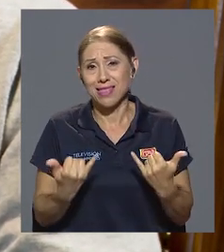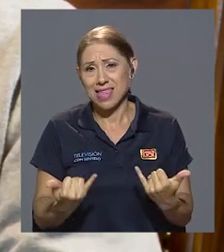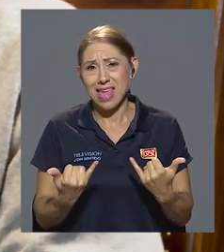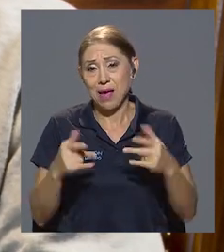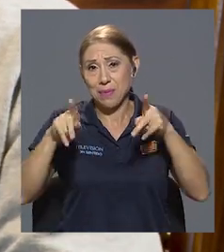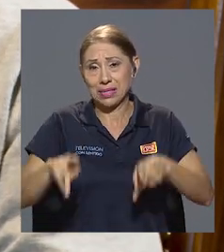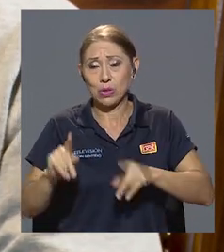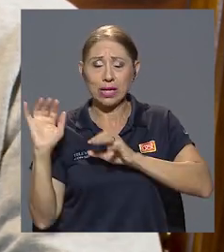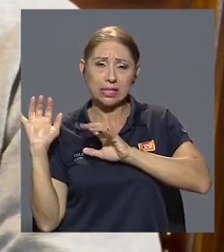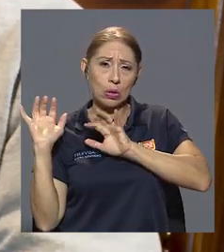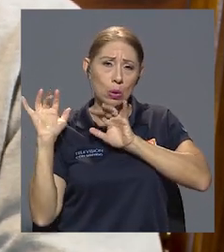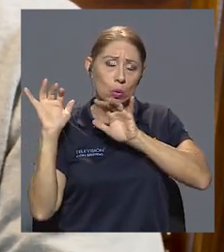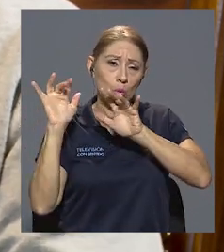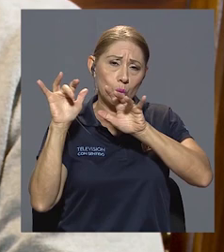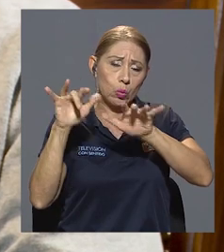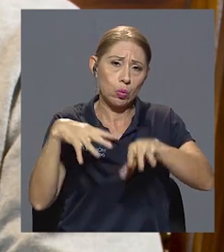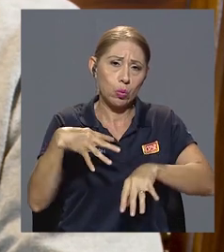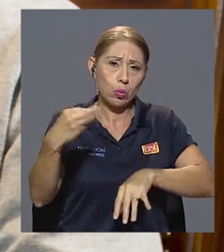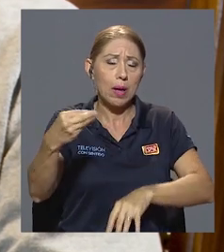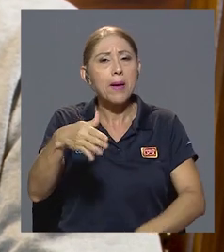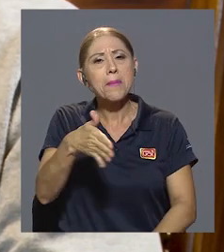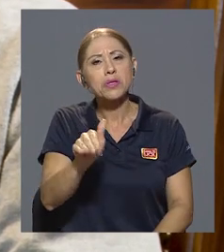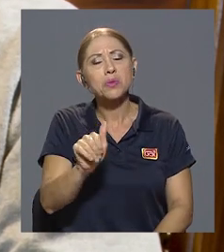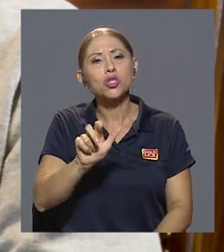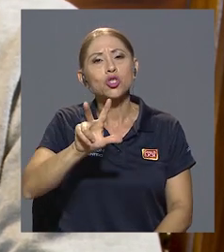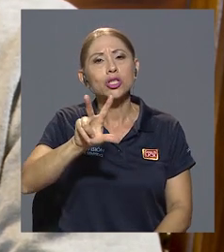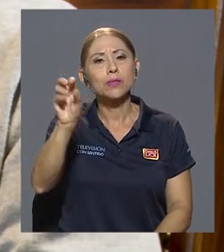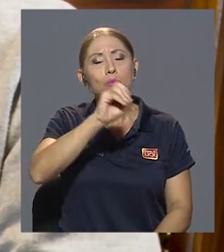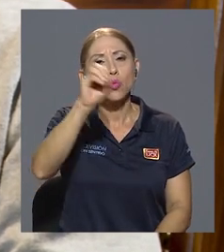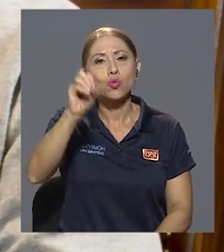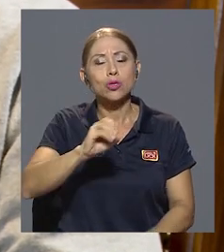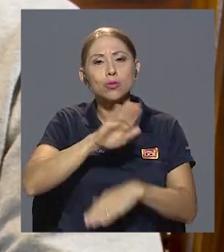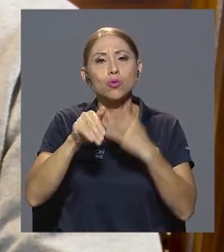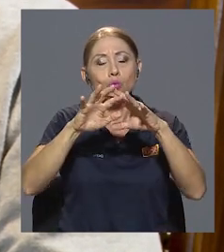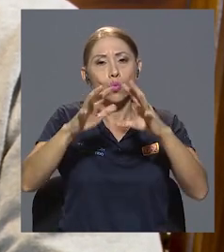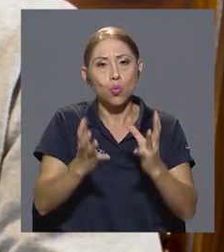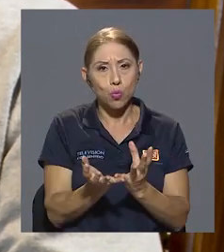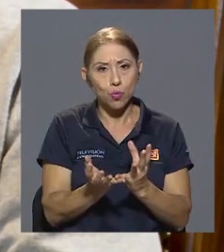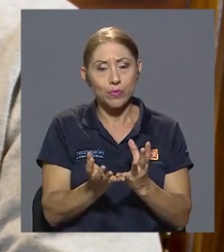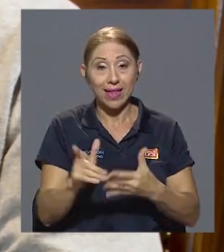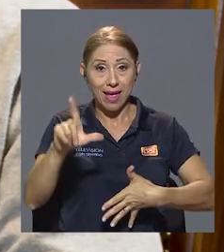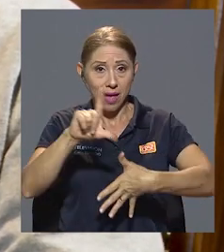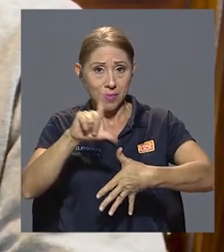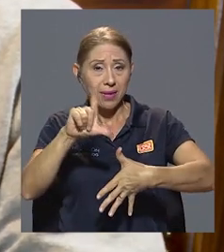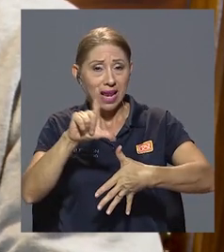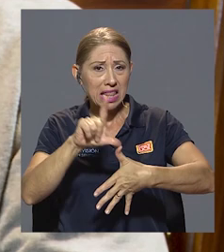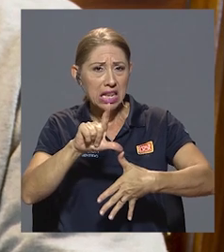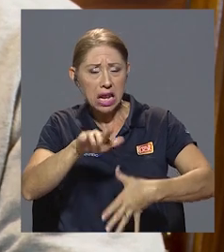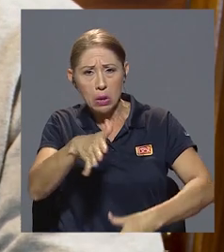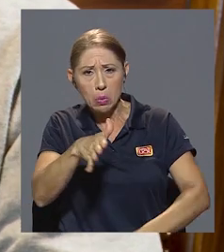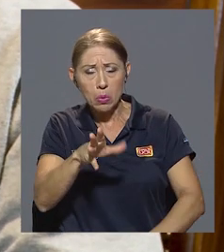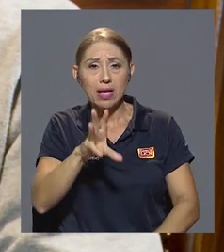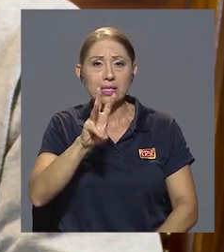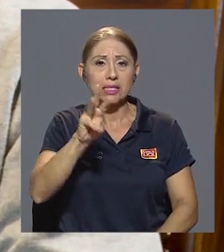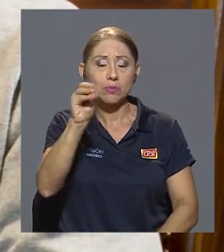ha alcanzado más o menos un tres por ciento de la humanidad en américa latina' la estimación